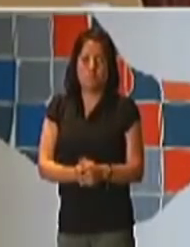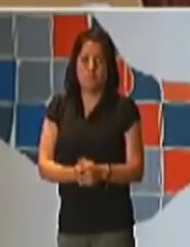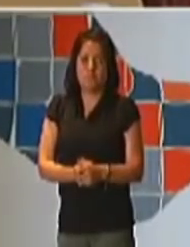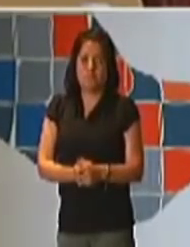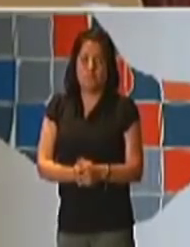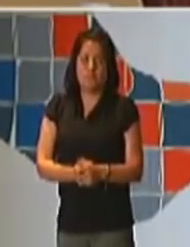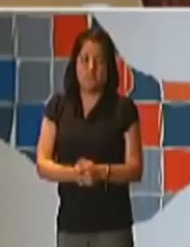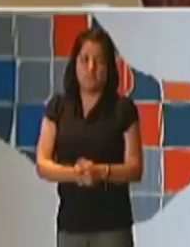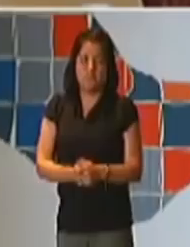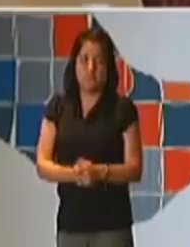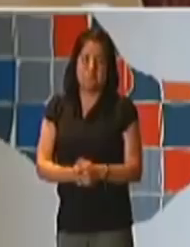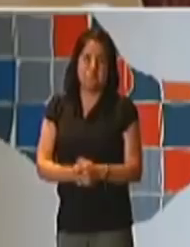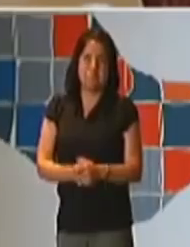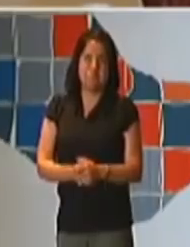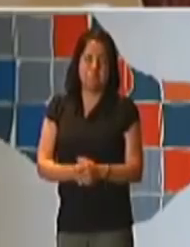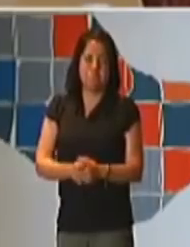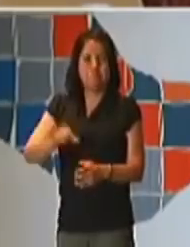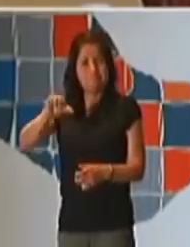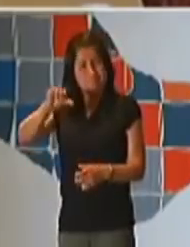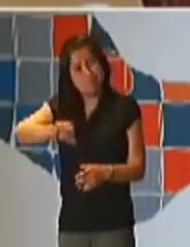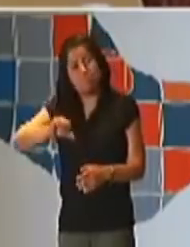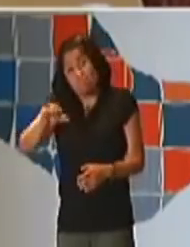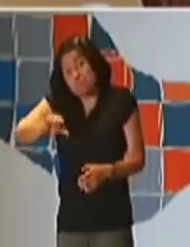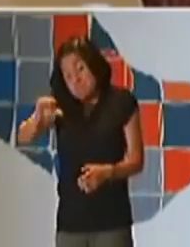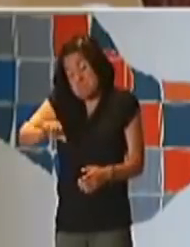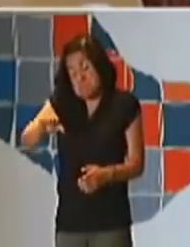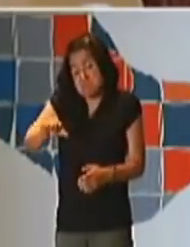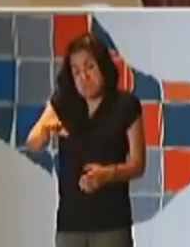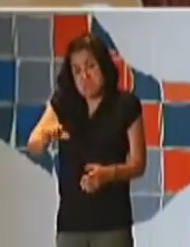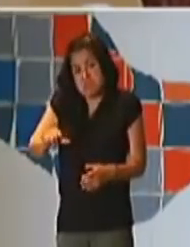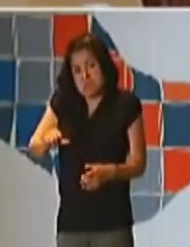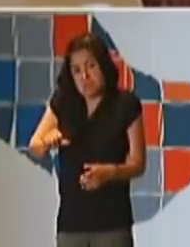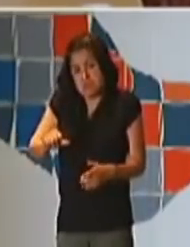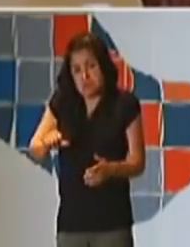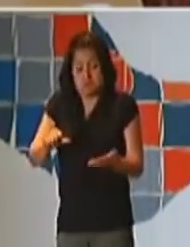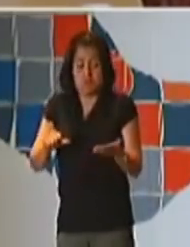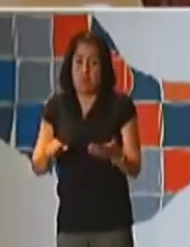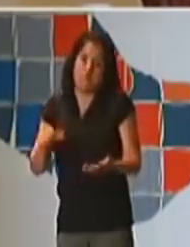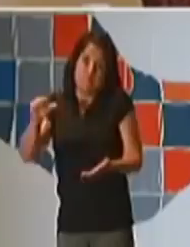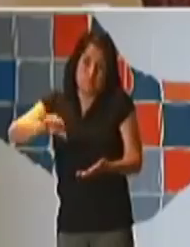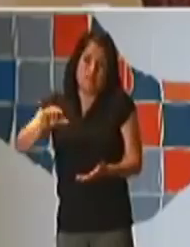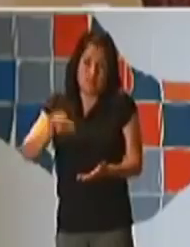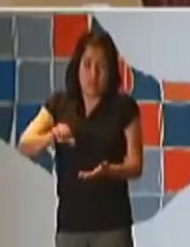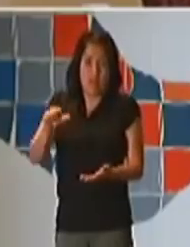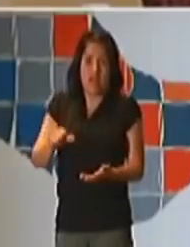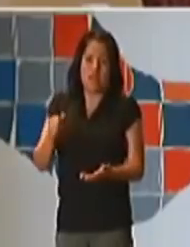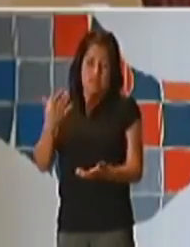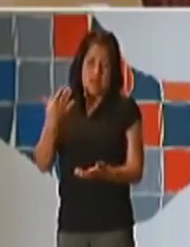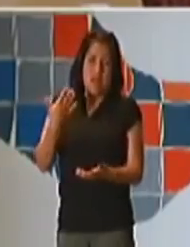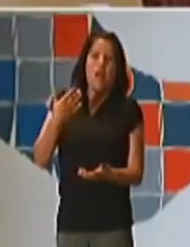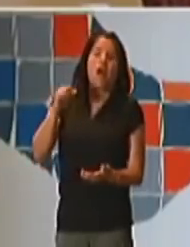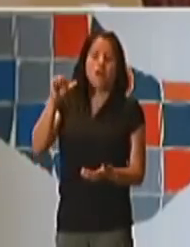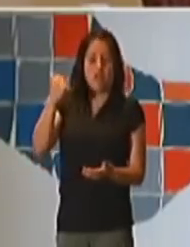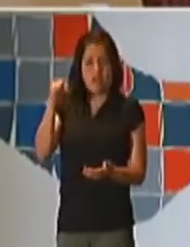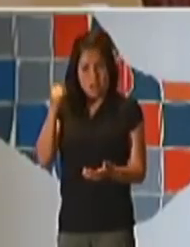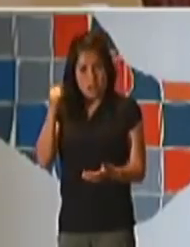inseguridad hoy digamos que hoy está escrito abril 28 el 28 de